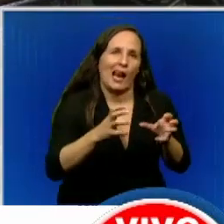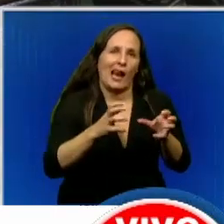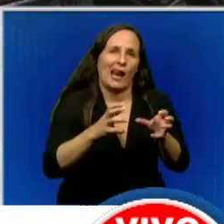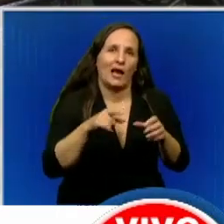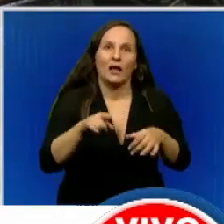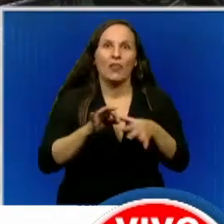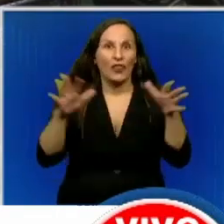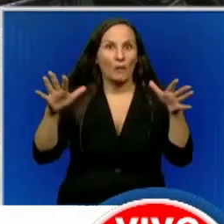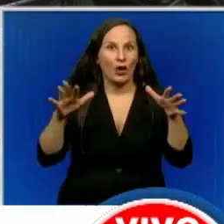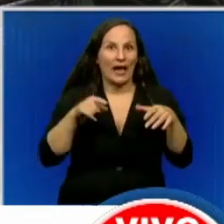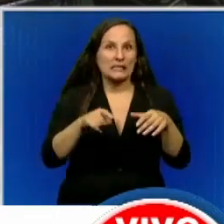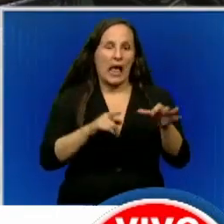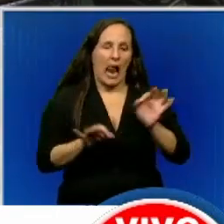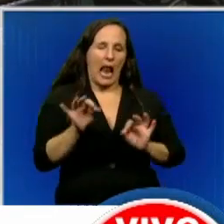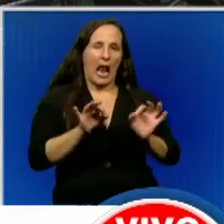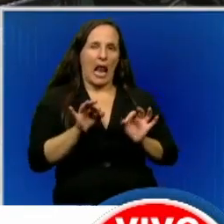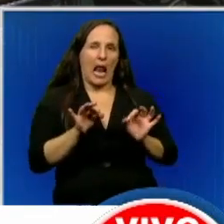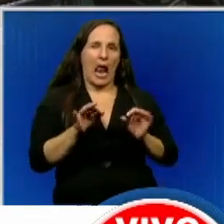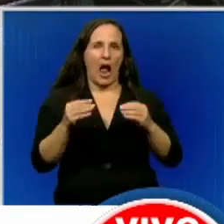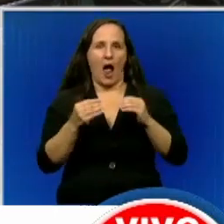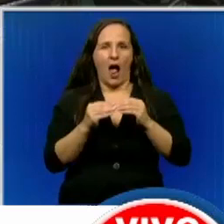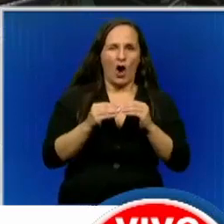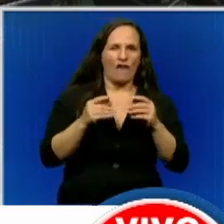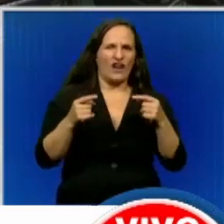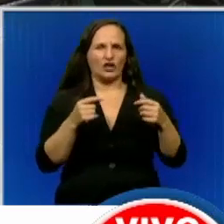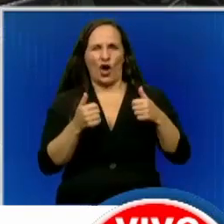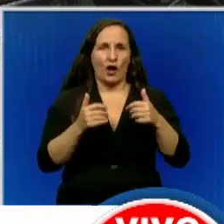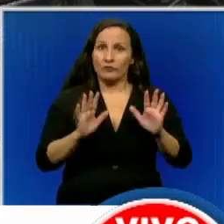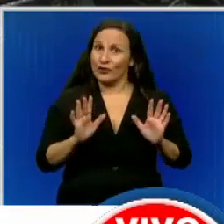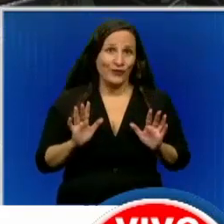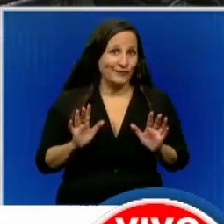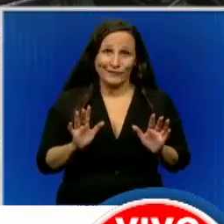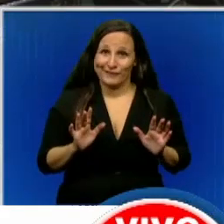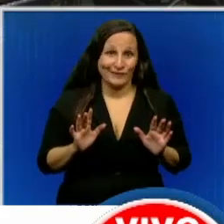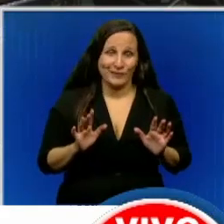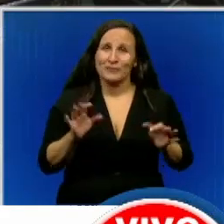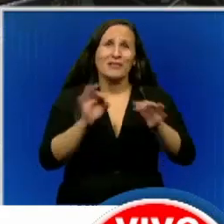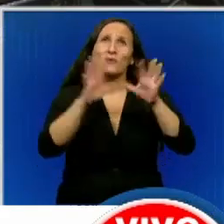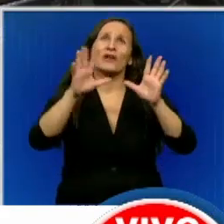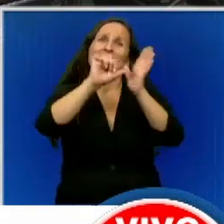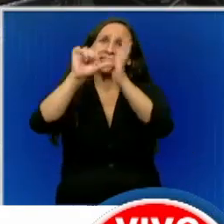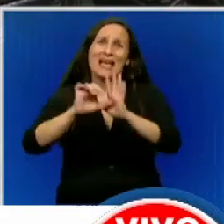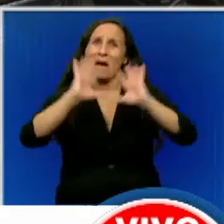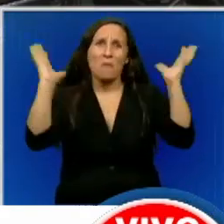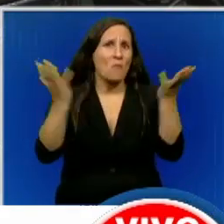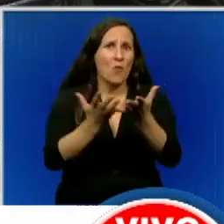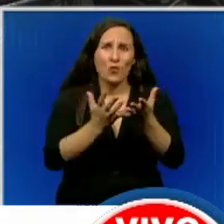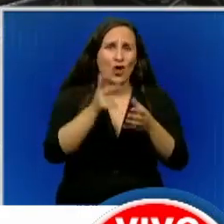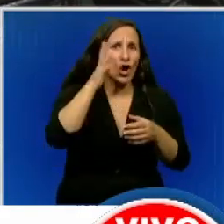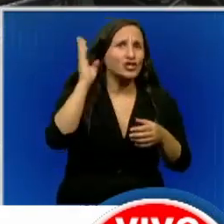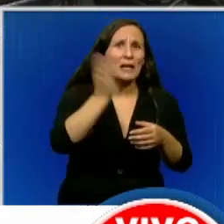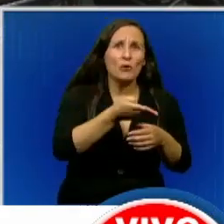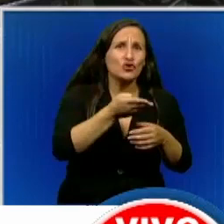estrategia no es el conflicto. La estrategia es competir. Miren, en todas las democracias del mundo, el 80% del tiempo